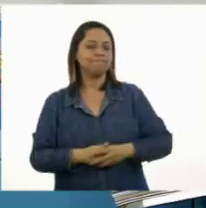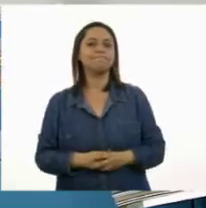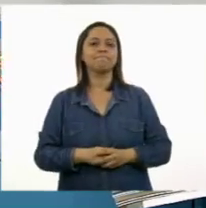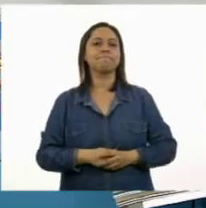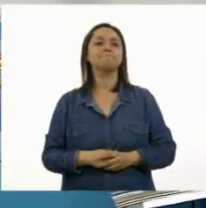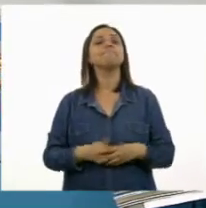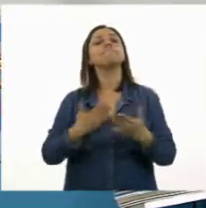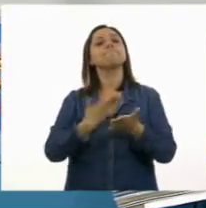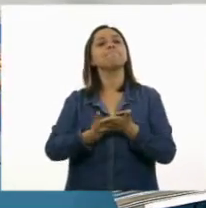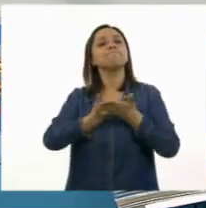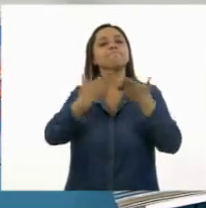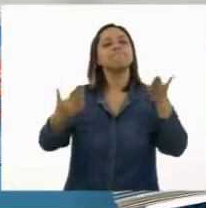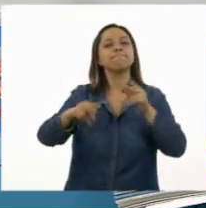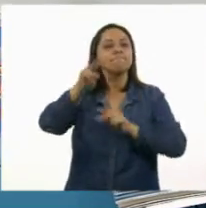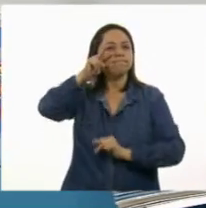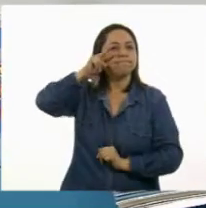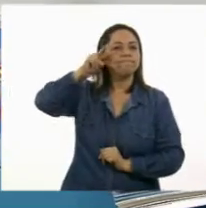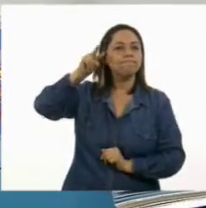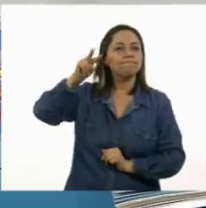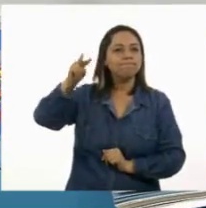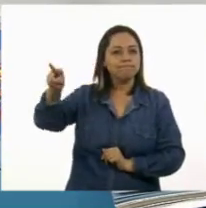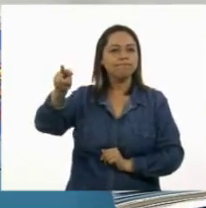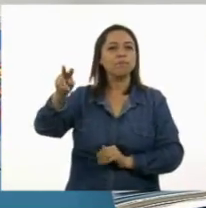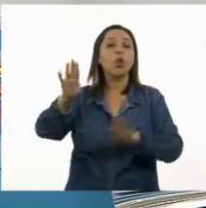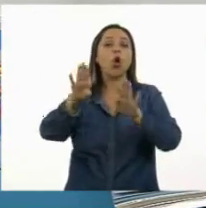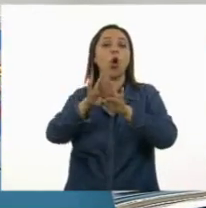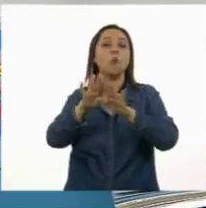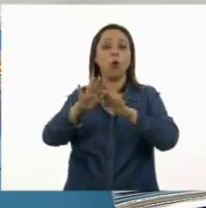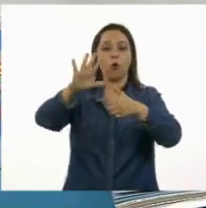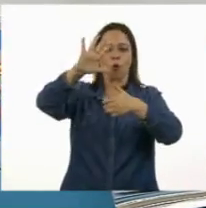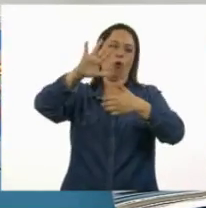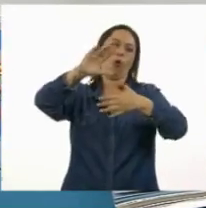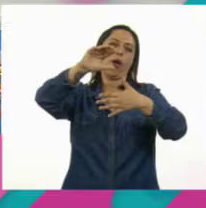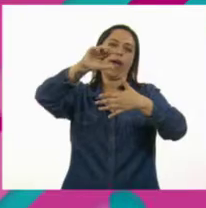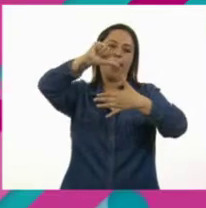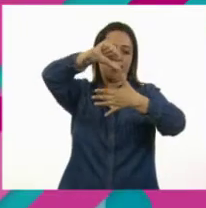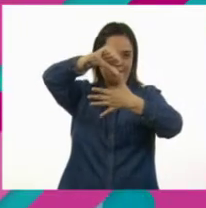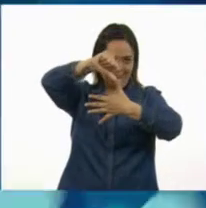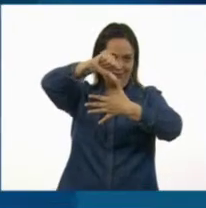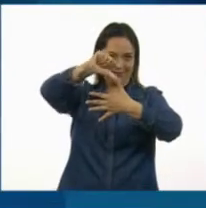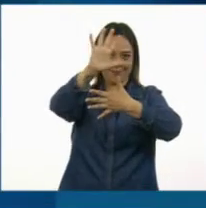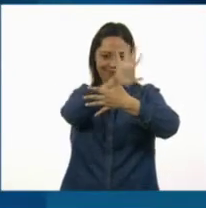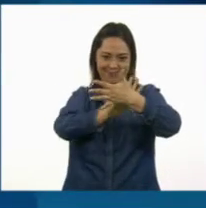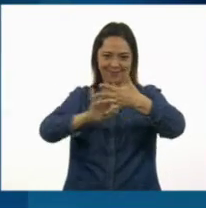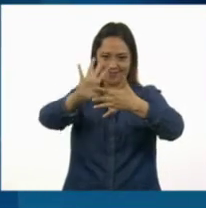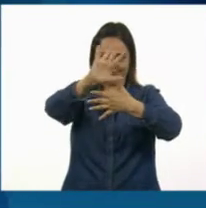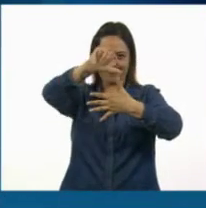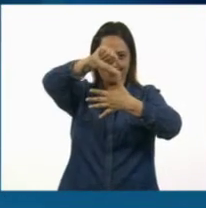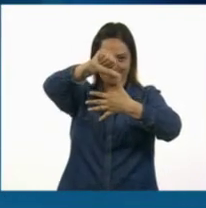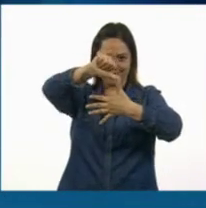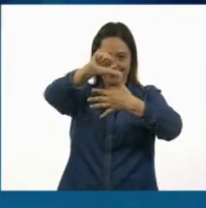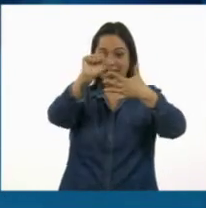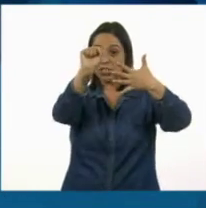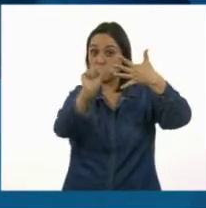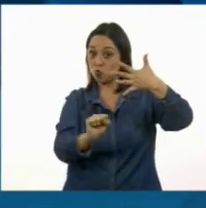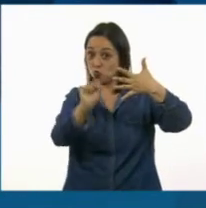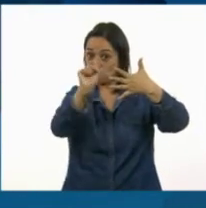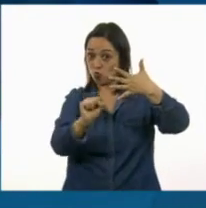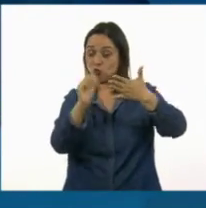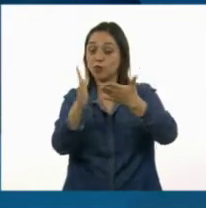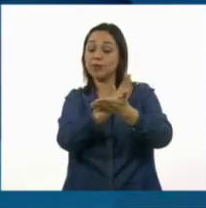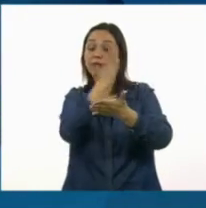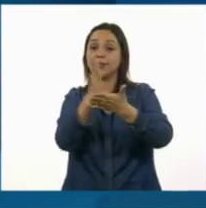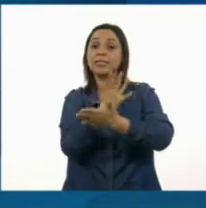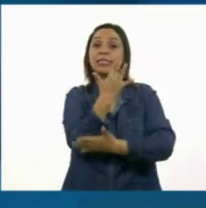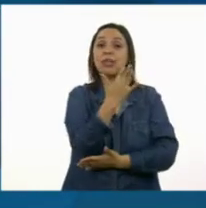ahora vamos a observar el mapa de Sudamérica o América del Sur. Vamos a verlo. Página 51 de su Atlas